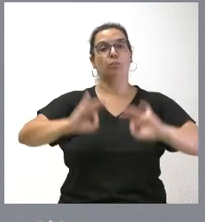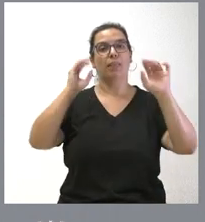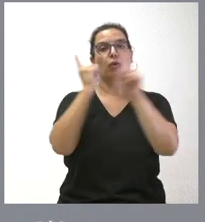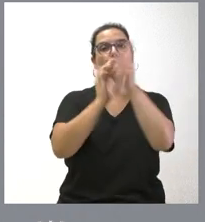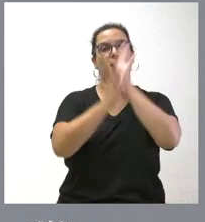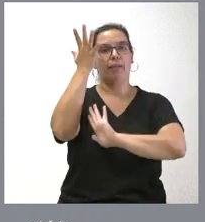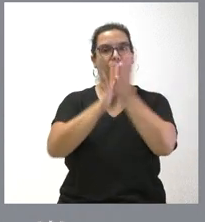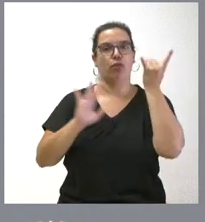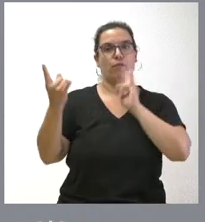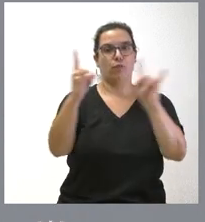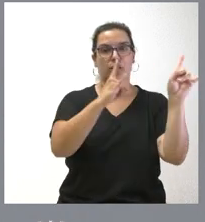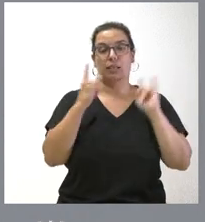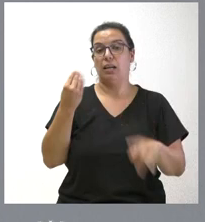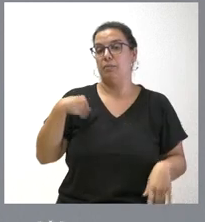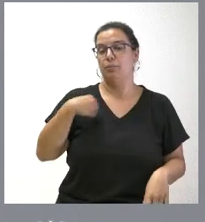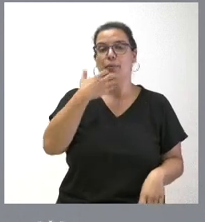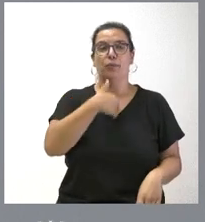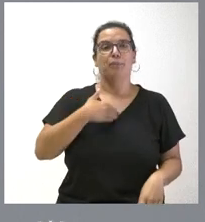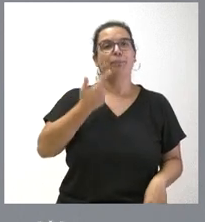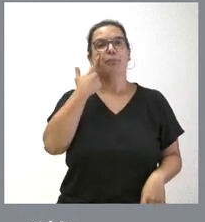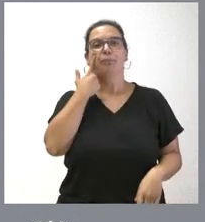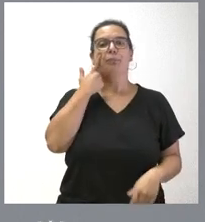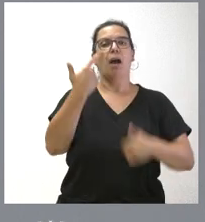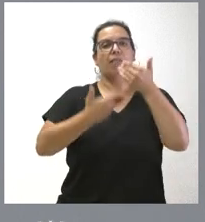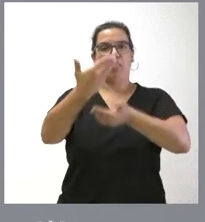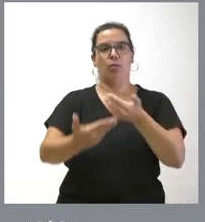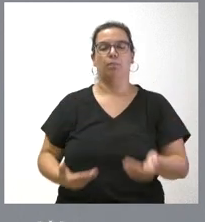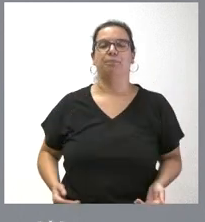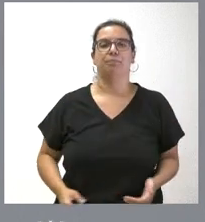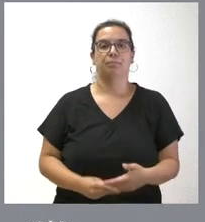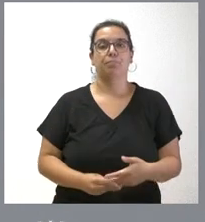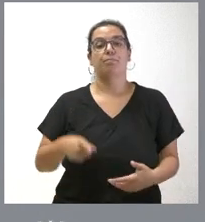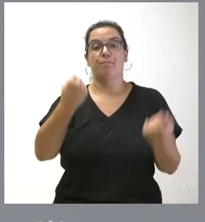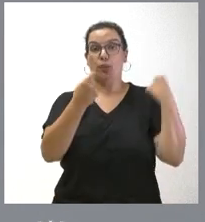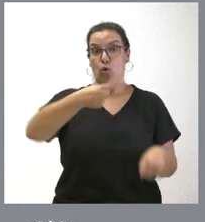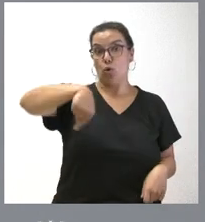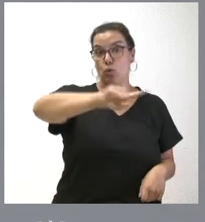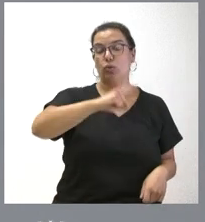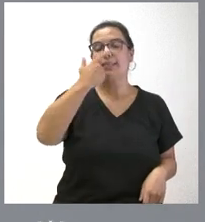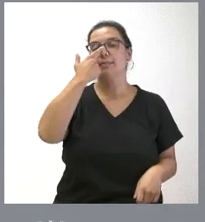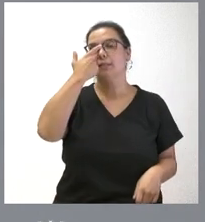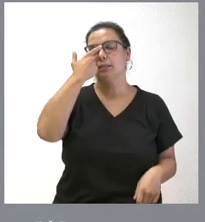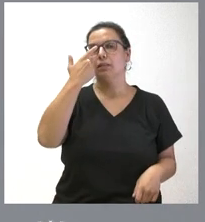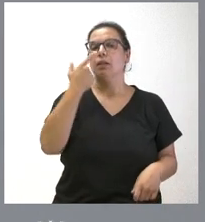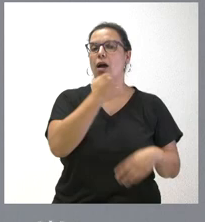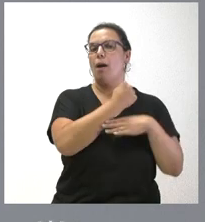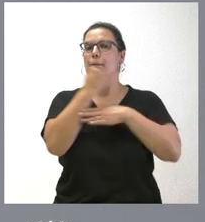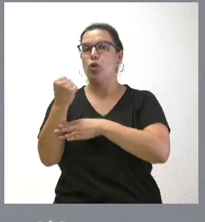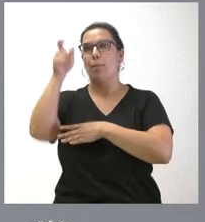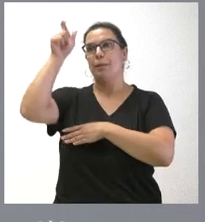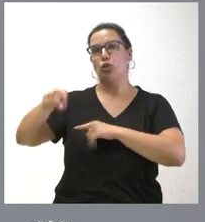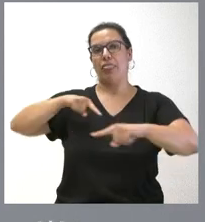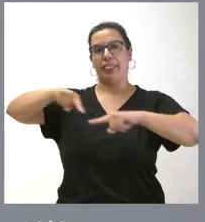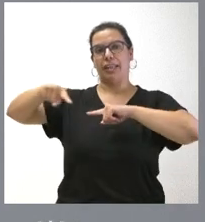incendios forestales como funciones de puesto de Mando avanzado estos vehículos del puesto de Mando avanzado darán apoyo al director de extinción